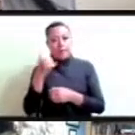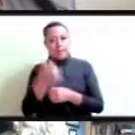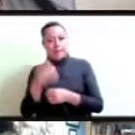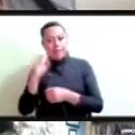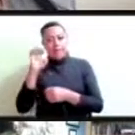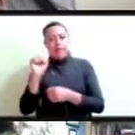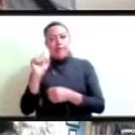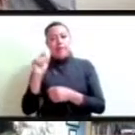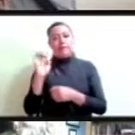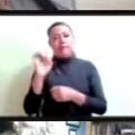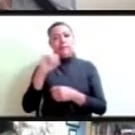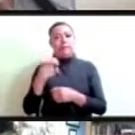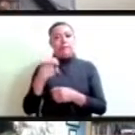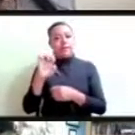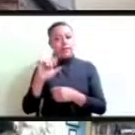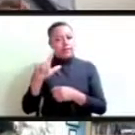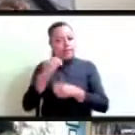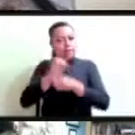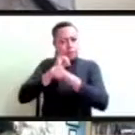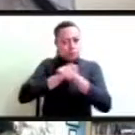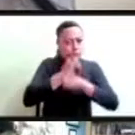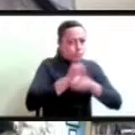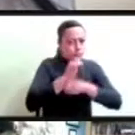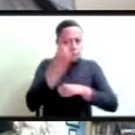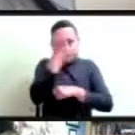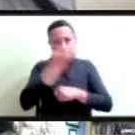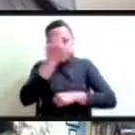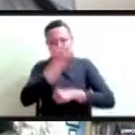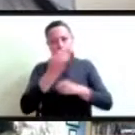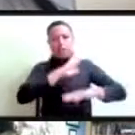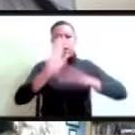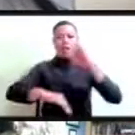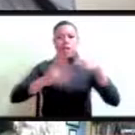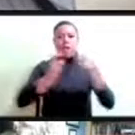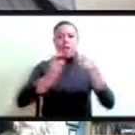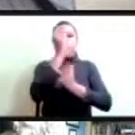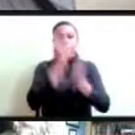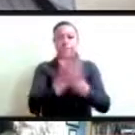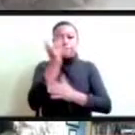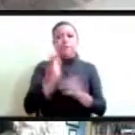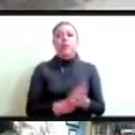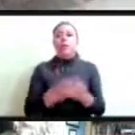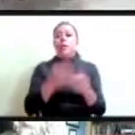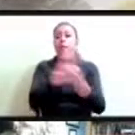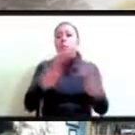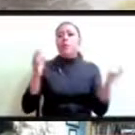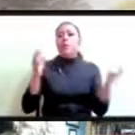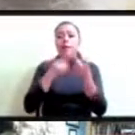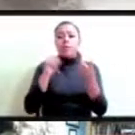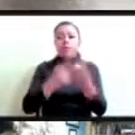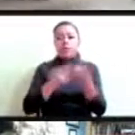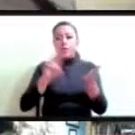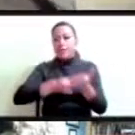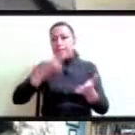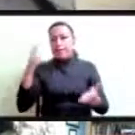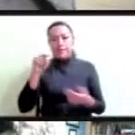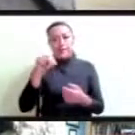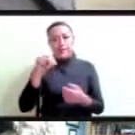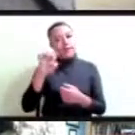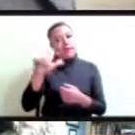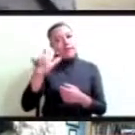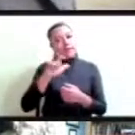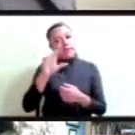investigación y análisis de exceso de mortalidad en la Ciudad de México que publican en la revista Nexos. Y en un último